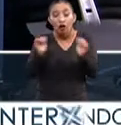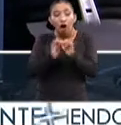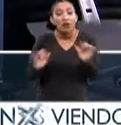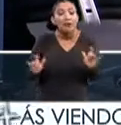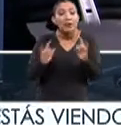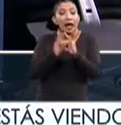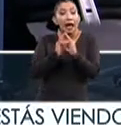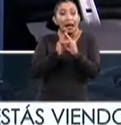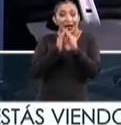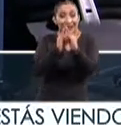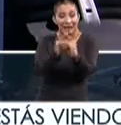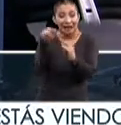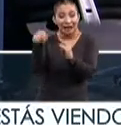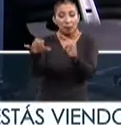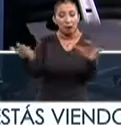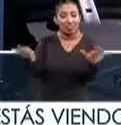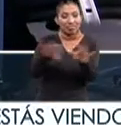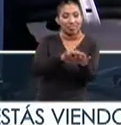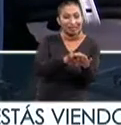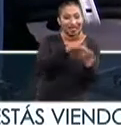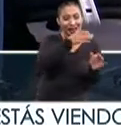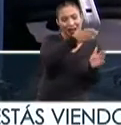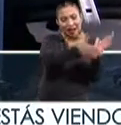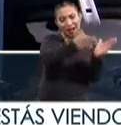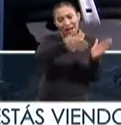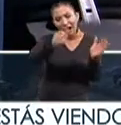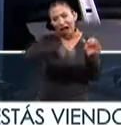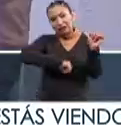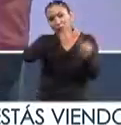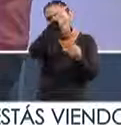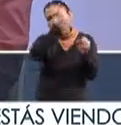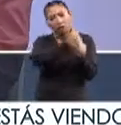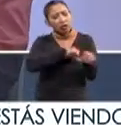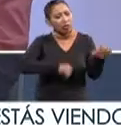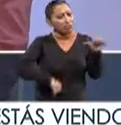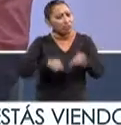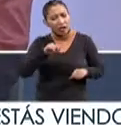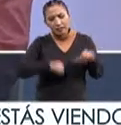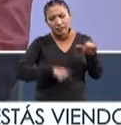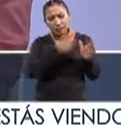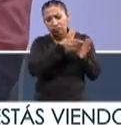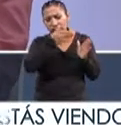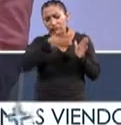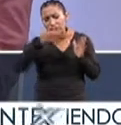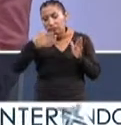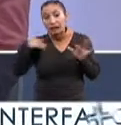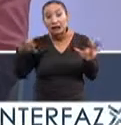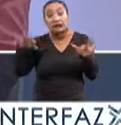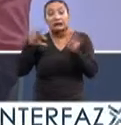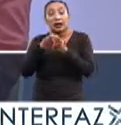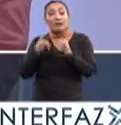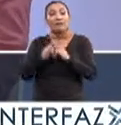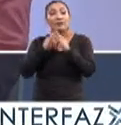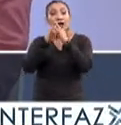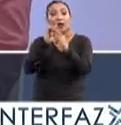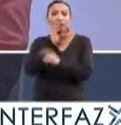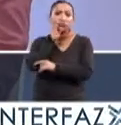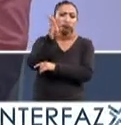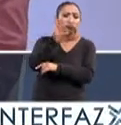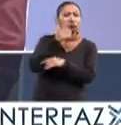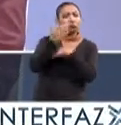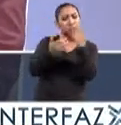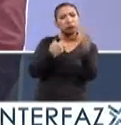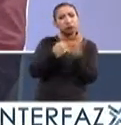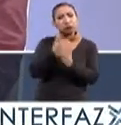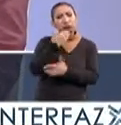de la Salud. Entonces, es el resultado de todo un año de trabajo y los resultados han